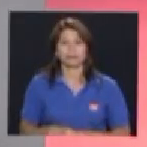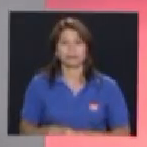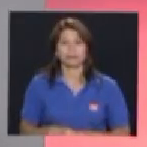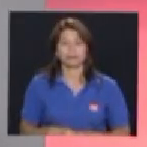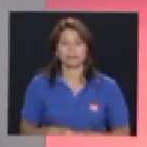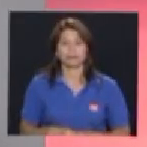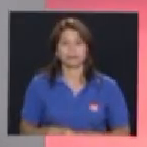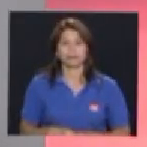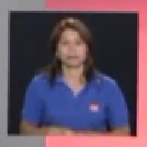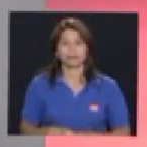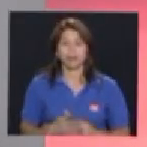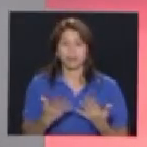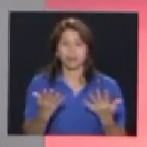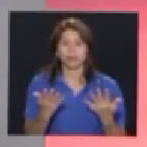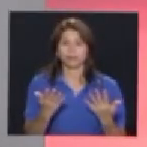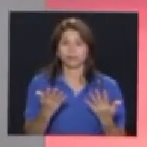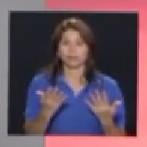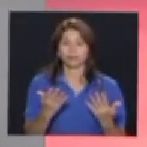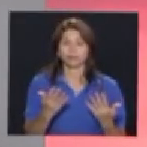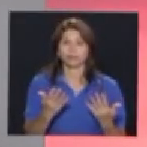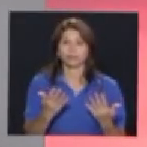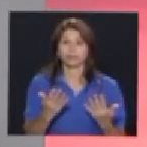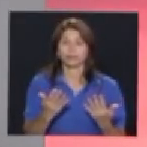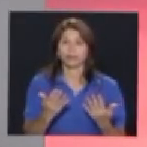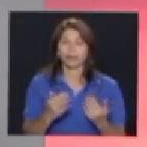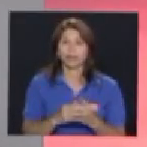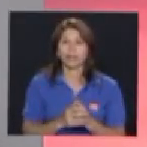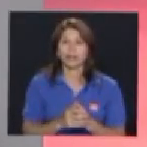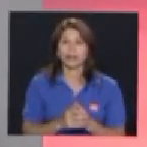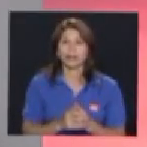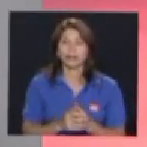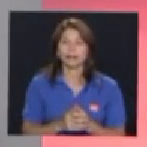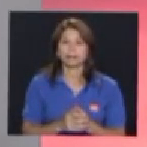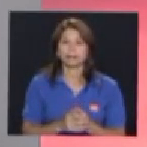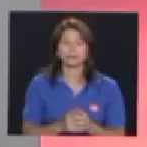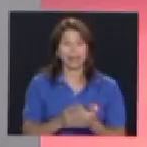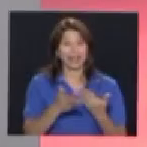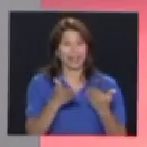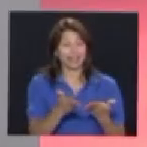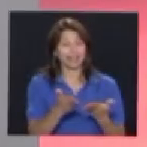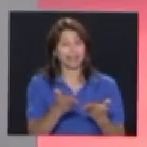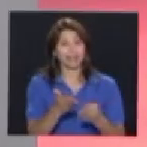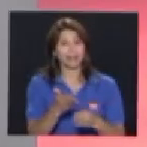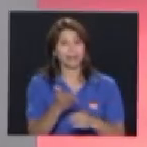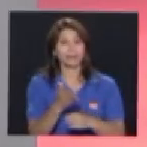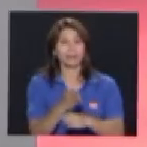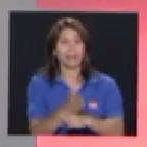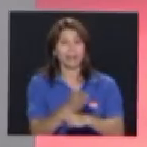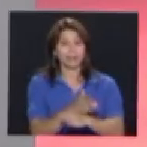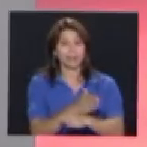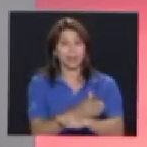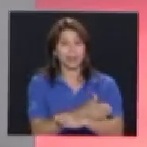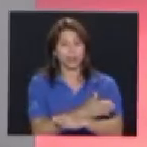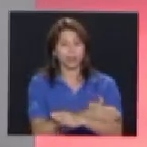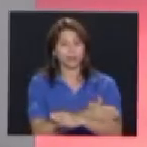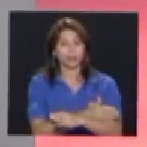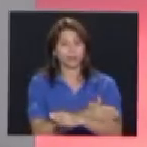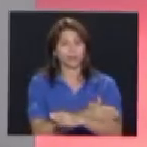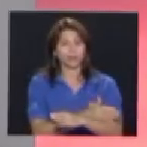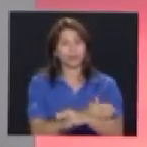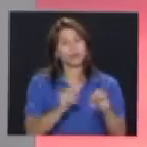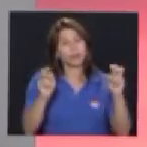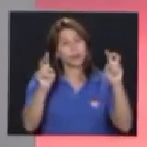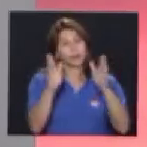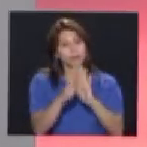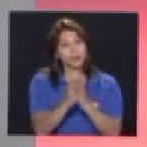Frente a esas cosas, digamos, este crecimiento, y me parece que el estado de la